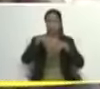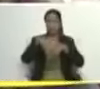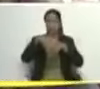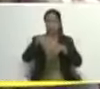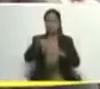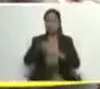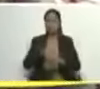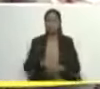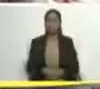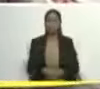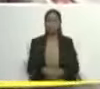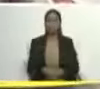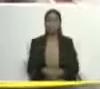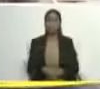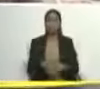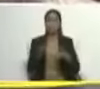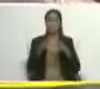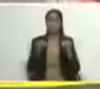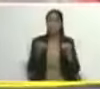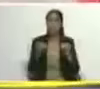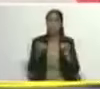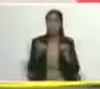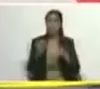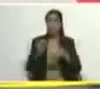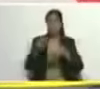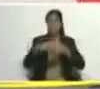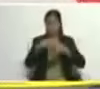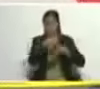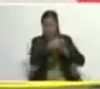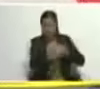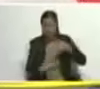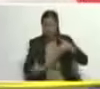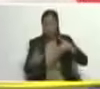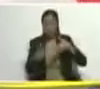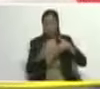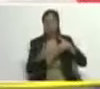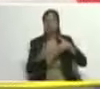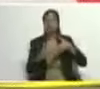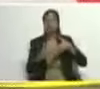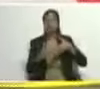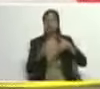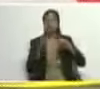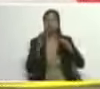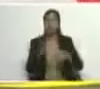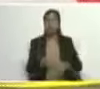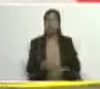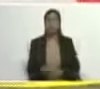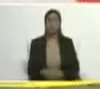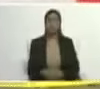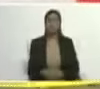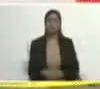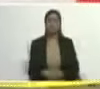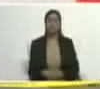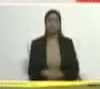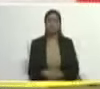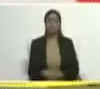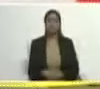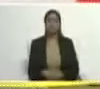La derecha en todos nuestros países, a Milei como que fuera el nuevo Dios, el